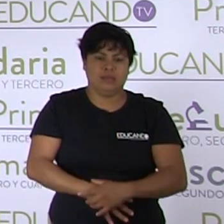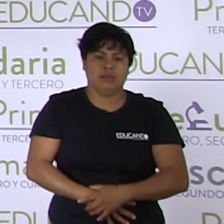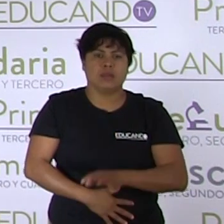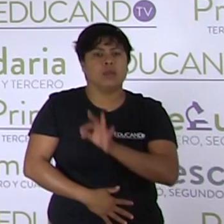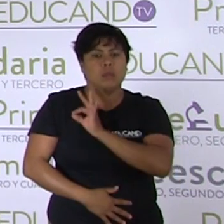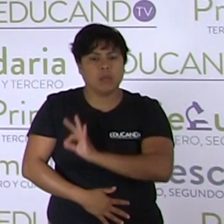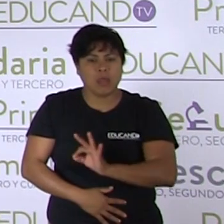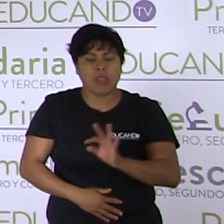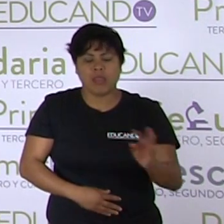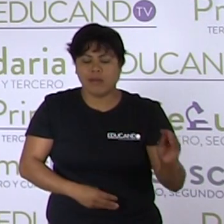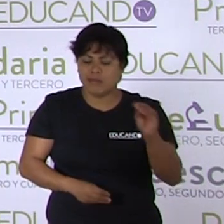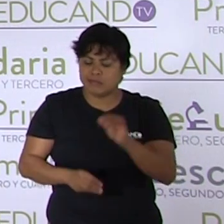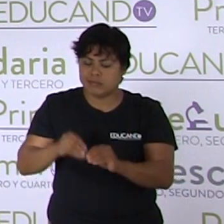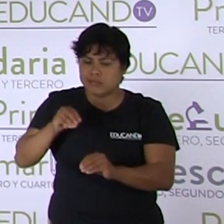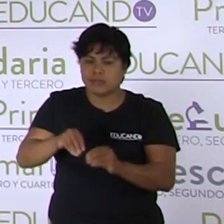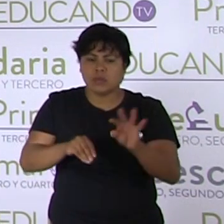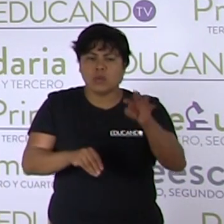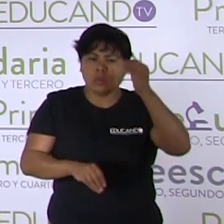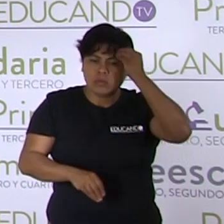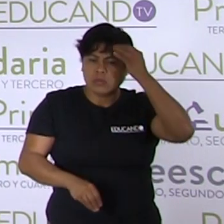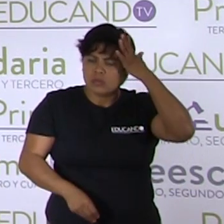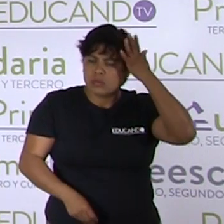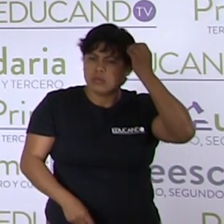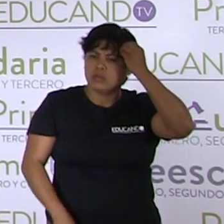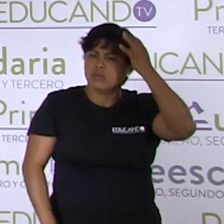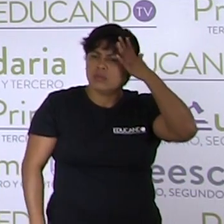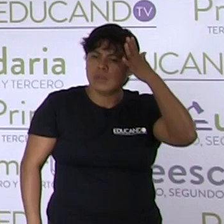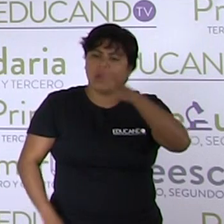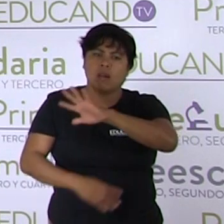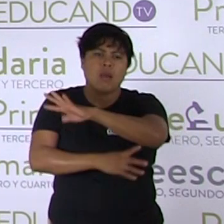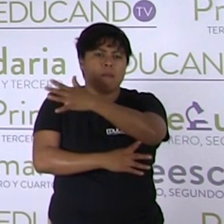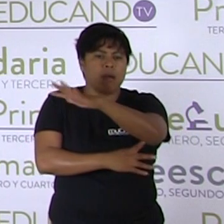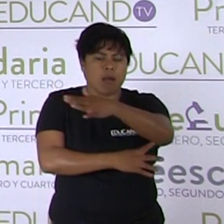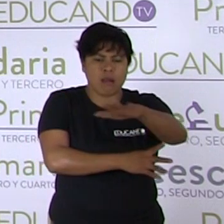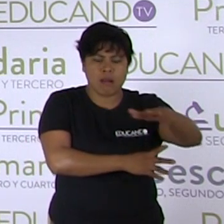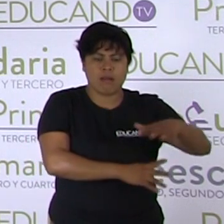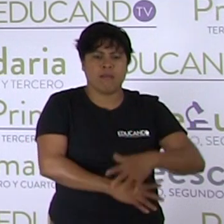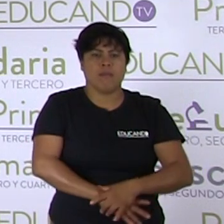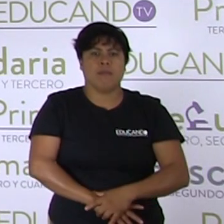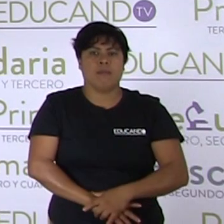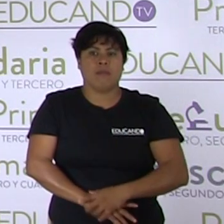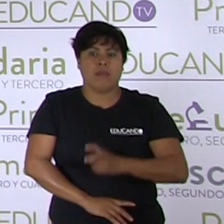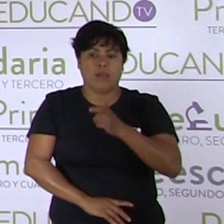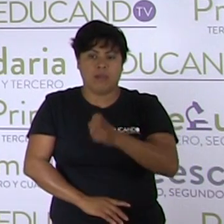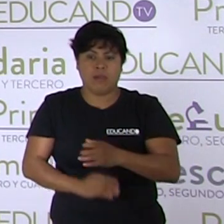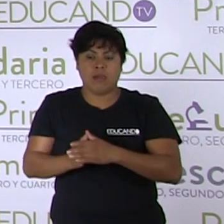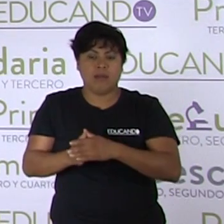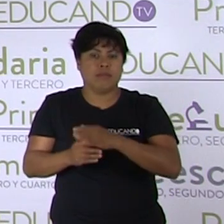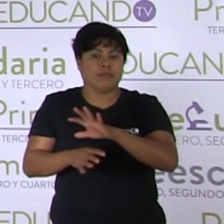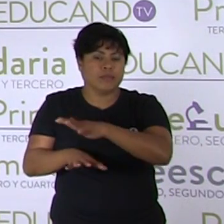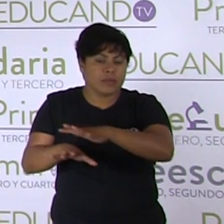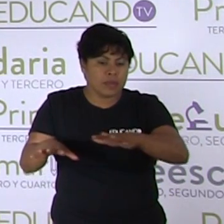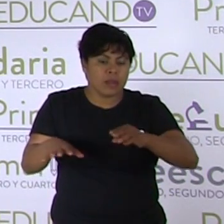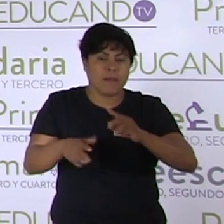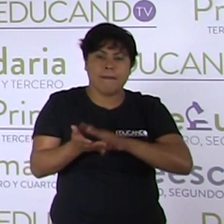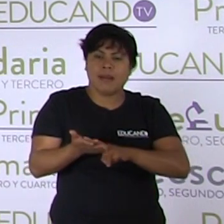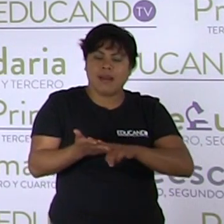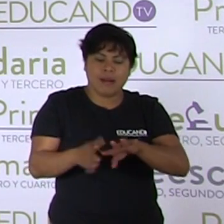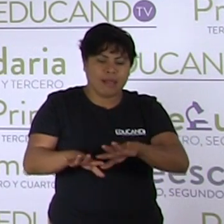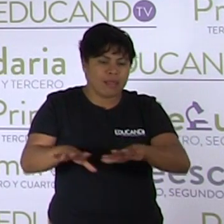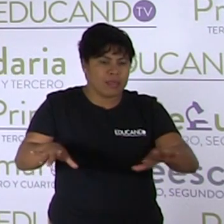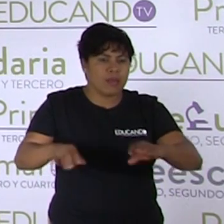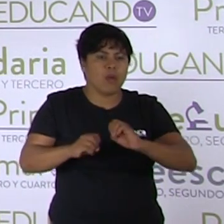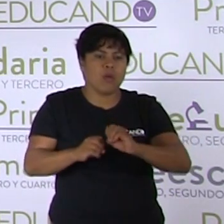pudo ir coleccionando en su memoria imágenes de mar, desde la tibieza verde del Mediterráneo hasta